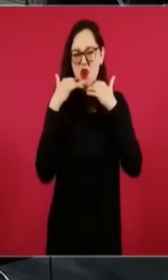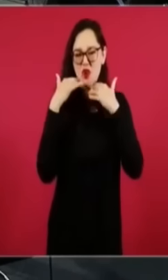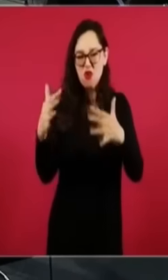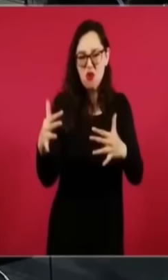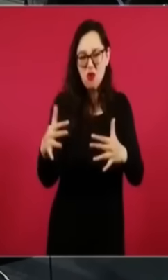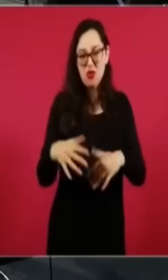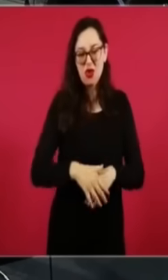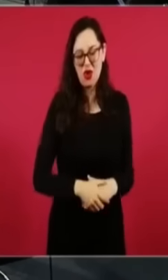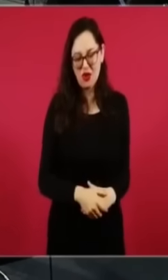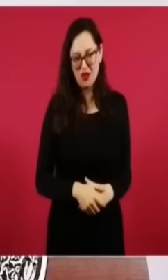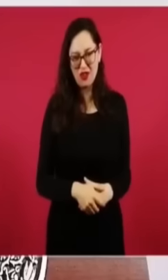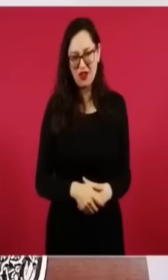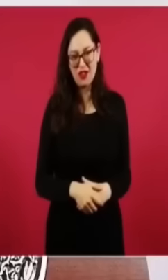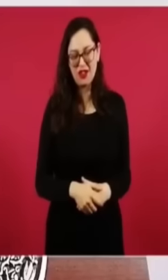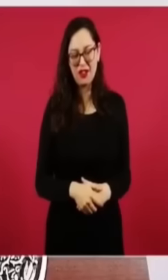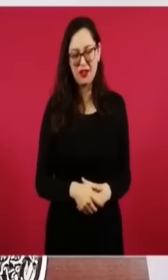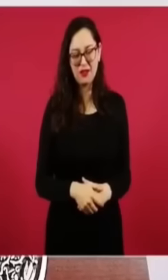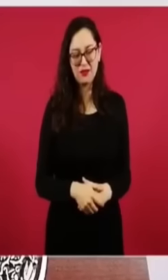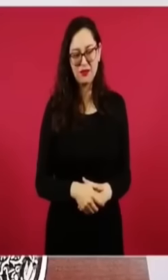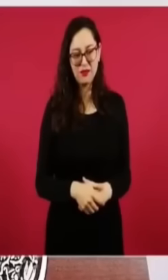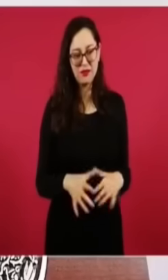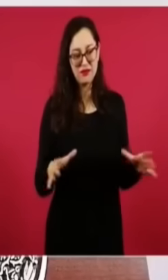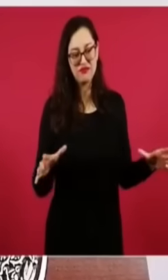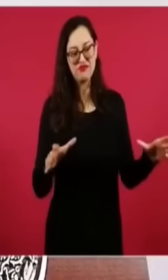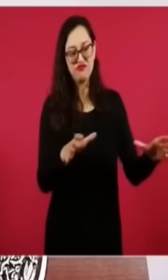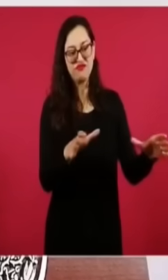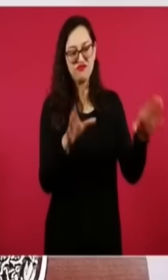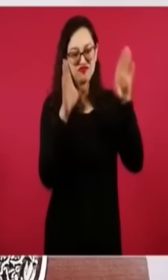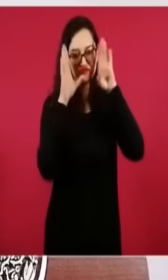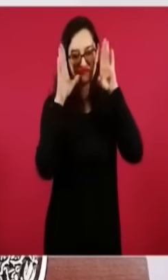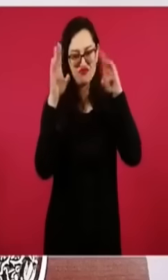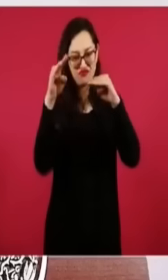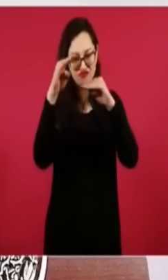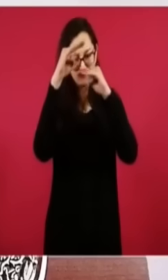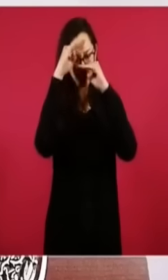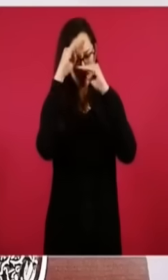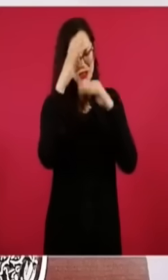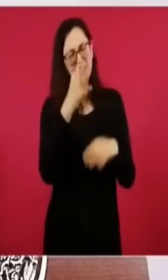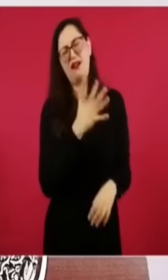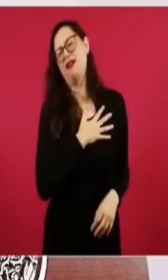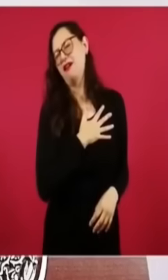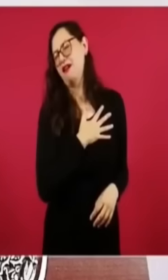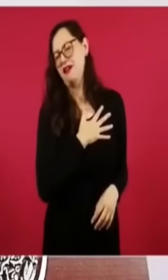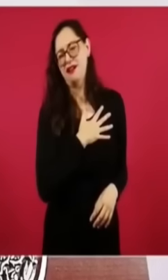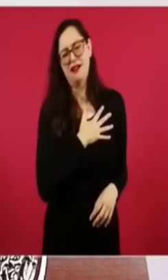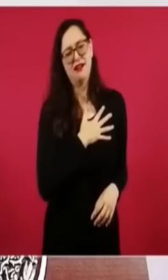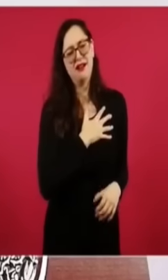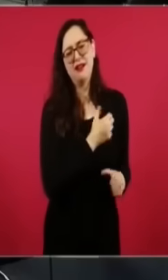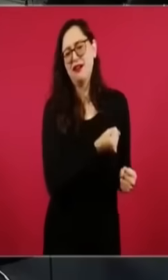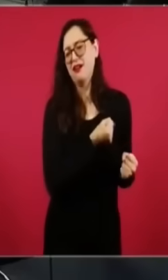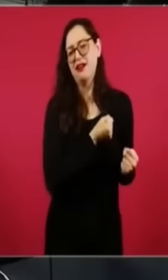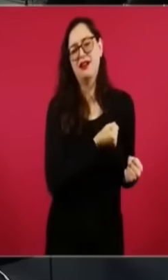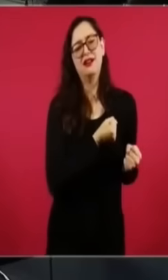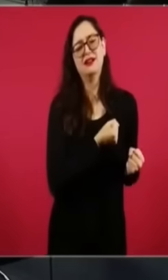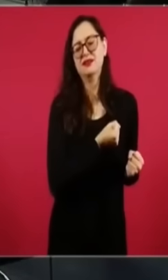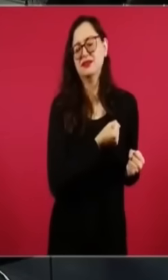Ídolo de los conservadores mexicanos. Por eso,